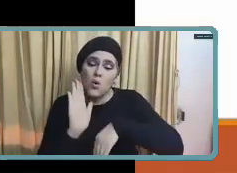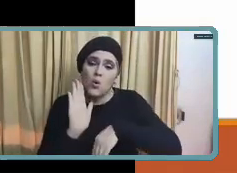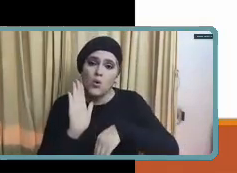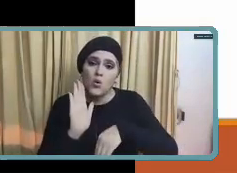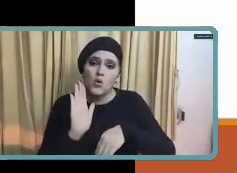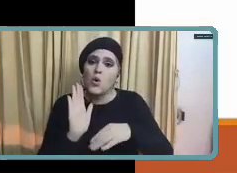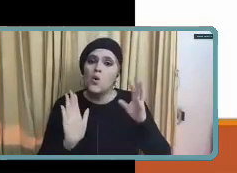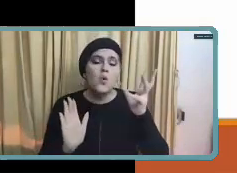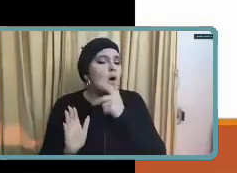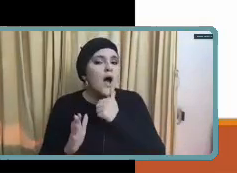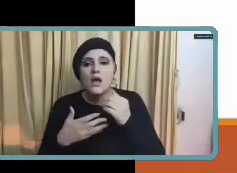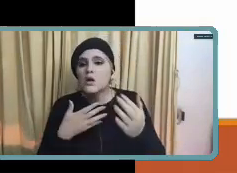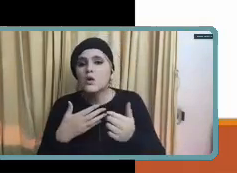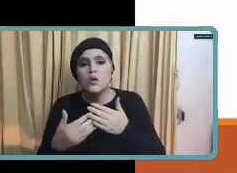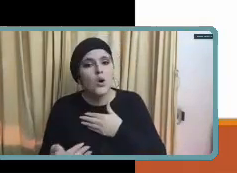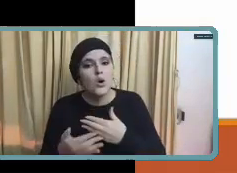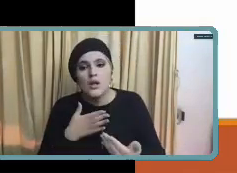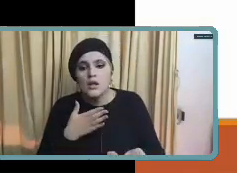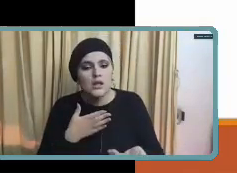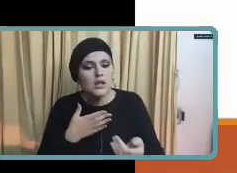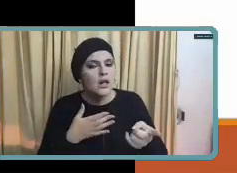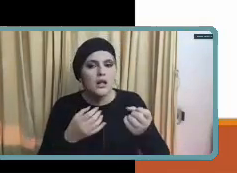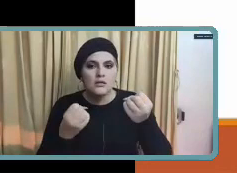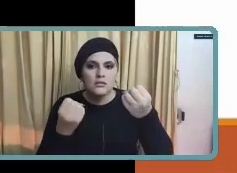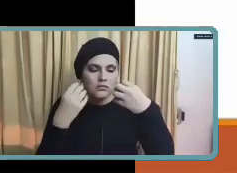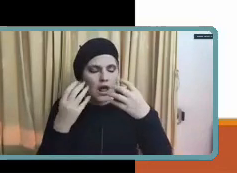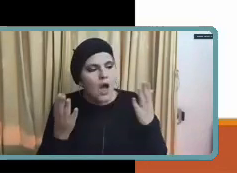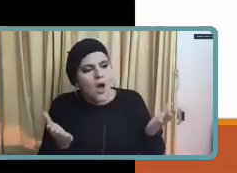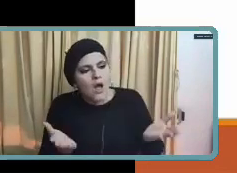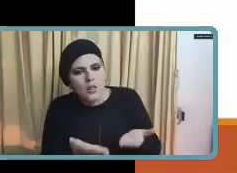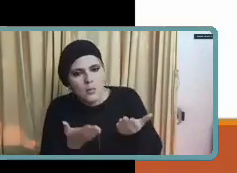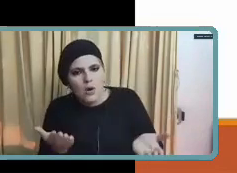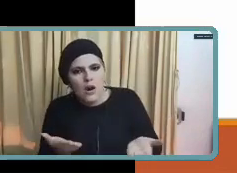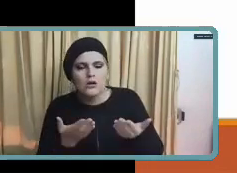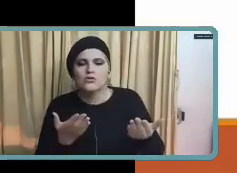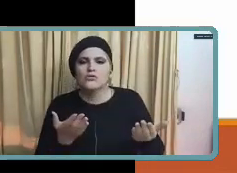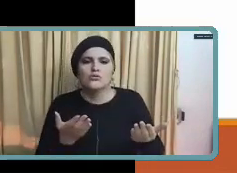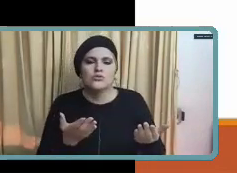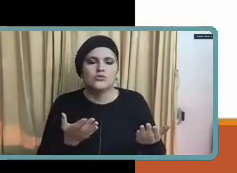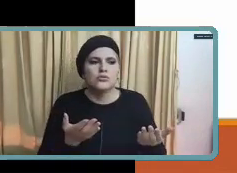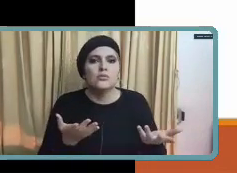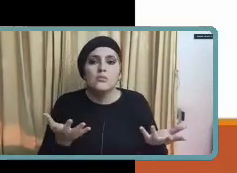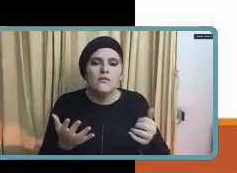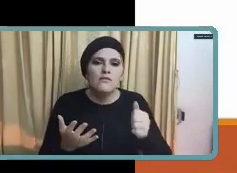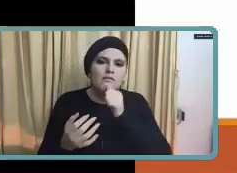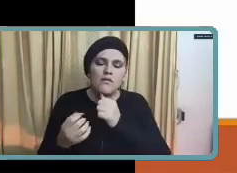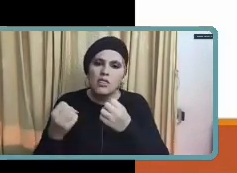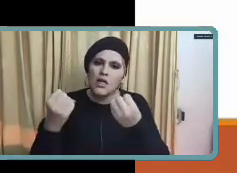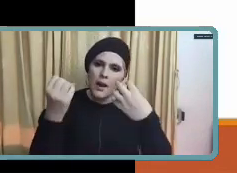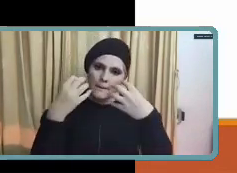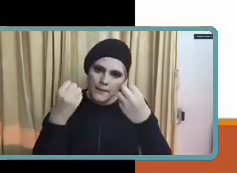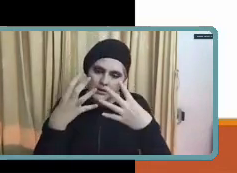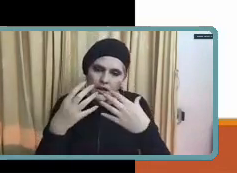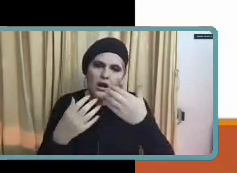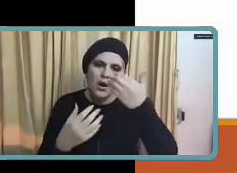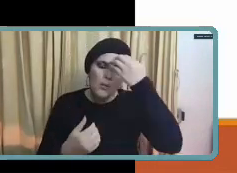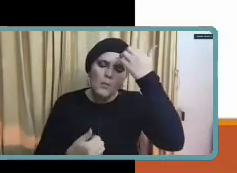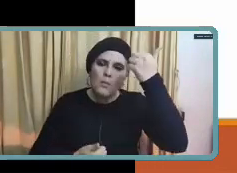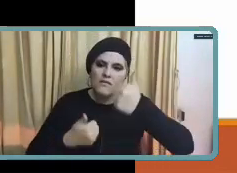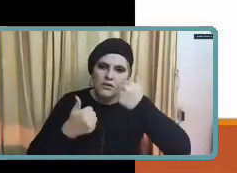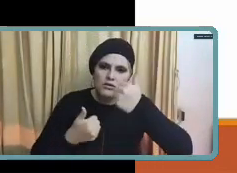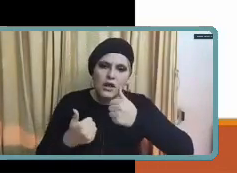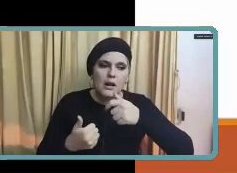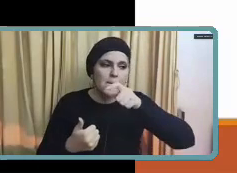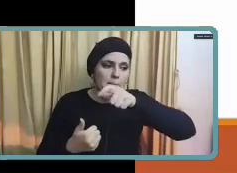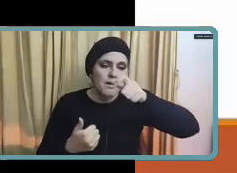donde que ellos puedan recibir una estimulación adecuada, y creemos que capacitando a los profesionales de la sala de estimulación, porque muchos ya